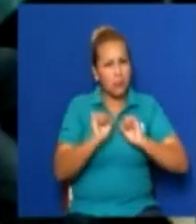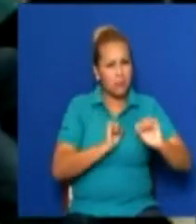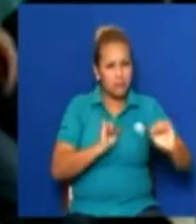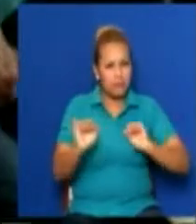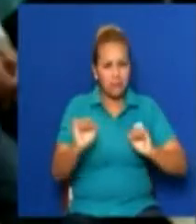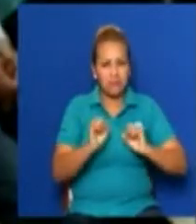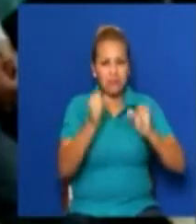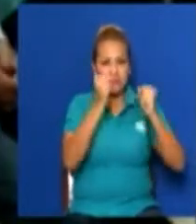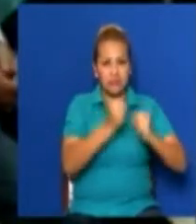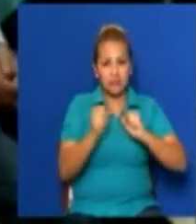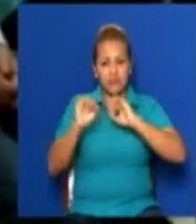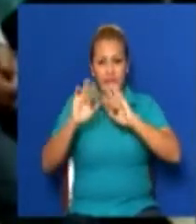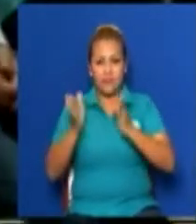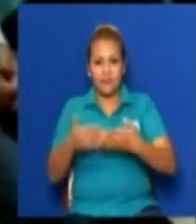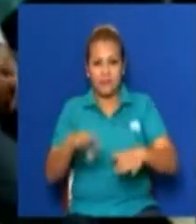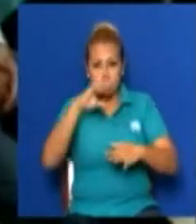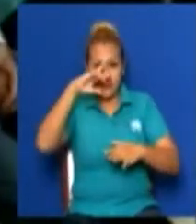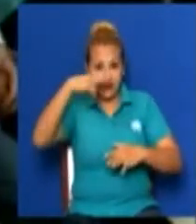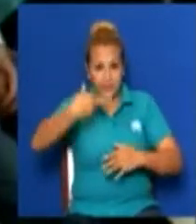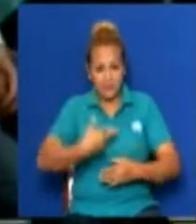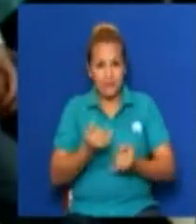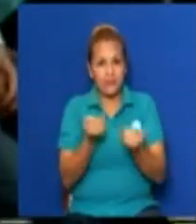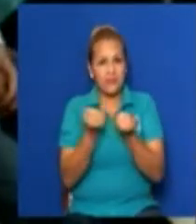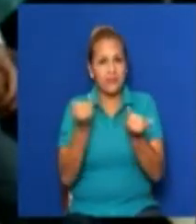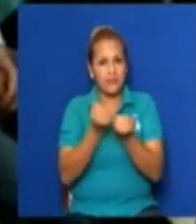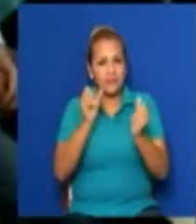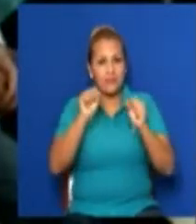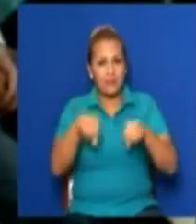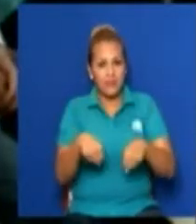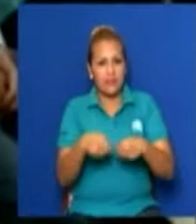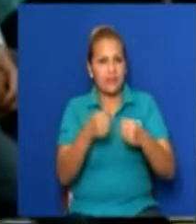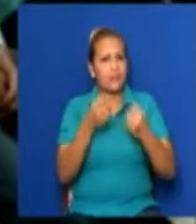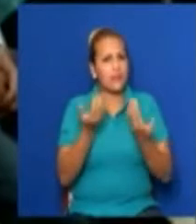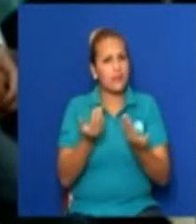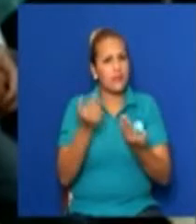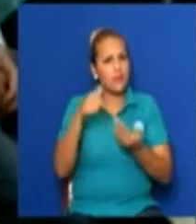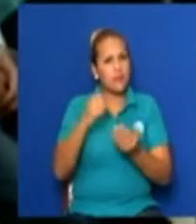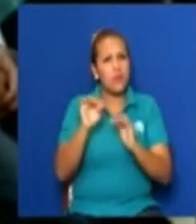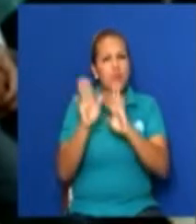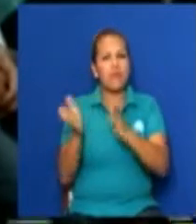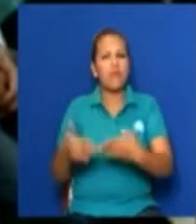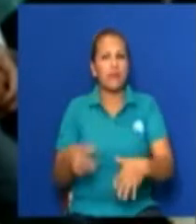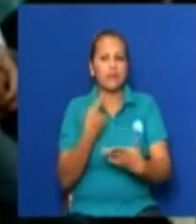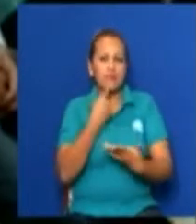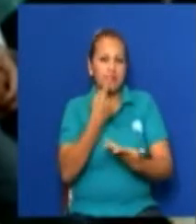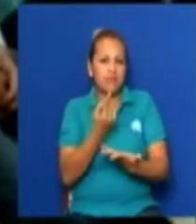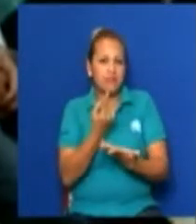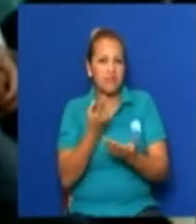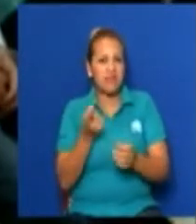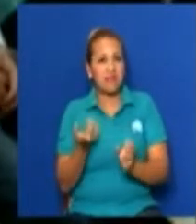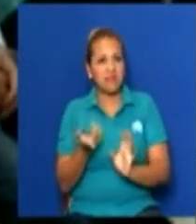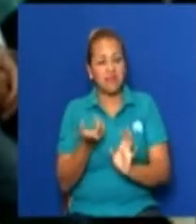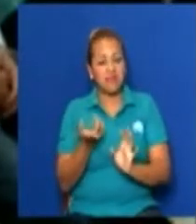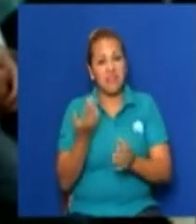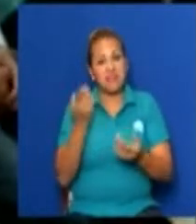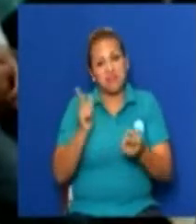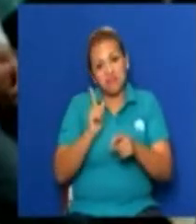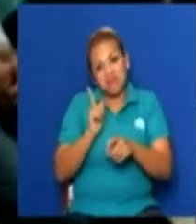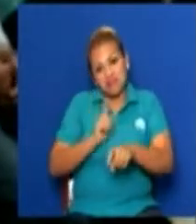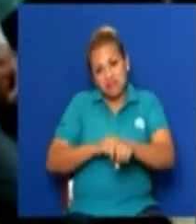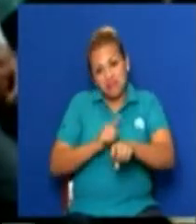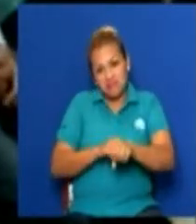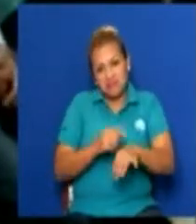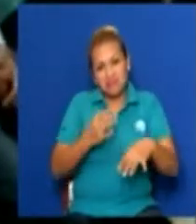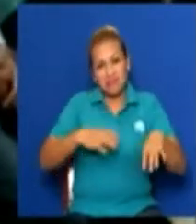mujeres, y esa desventaja que tiene la mujer de que tiene gran tiempo, gran parte de su tiempo